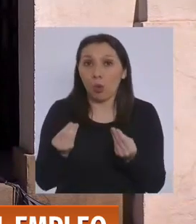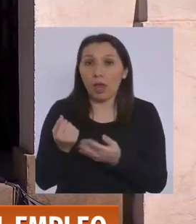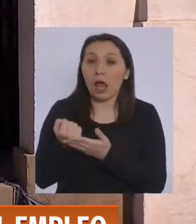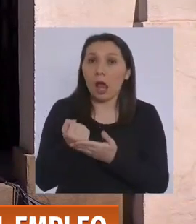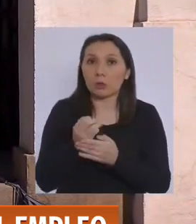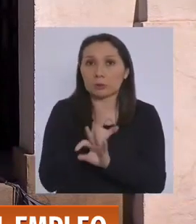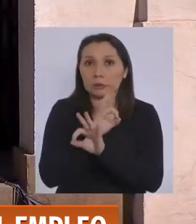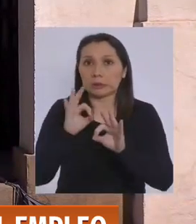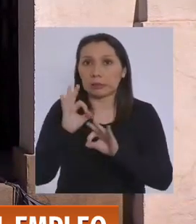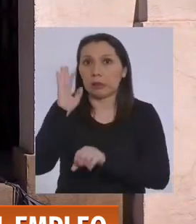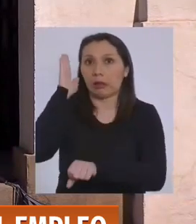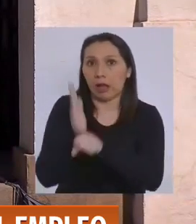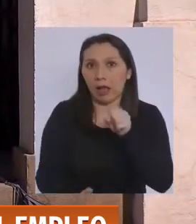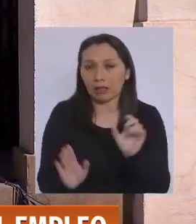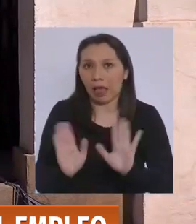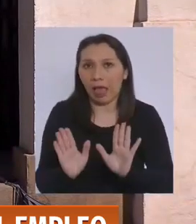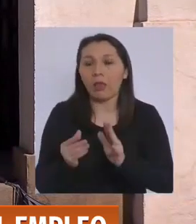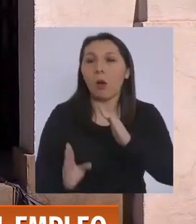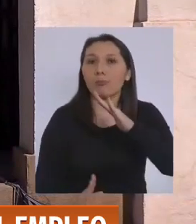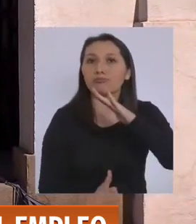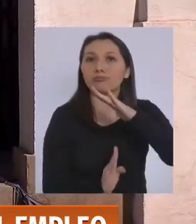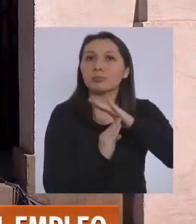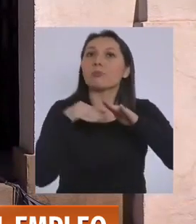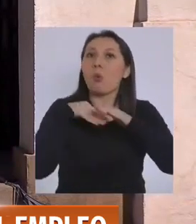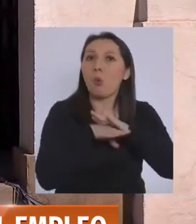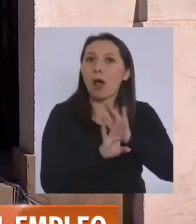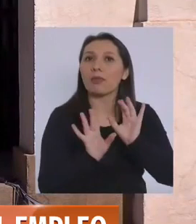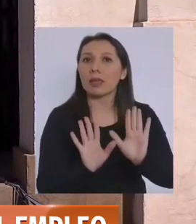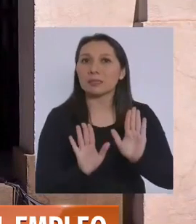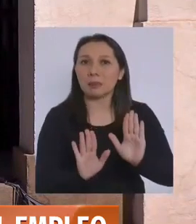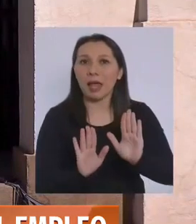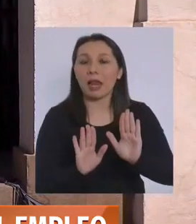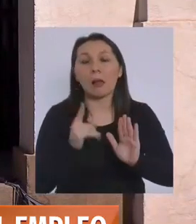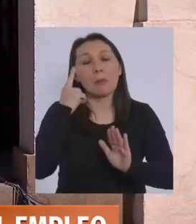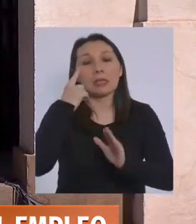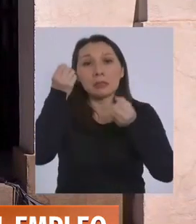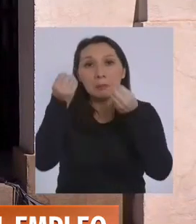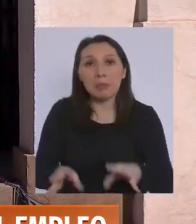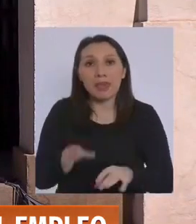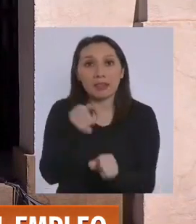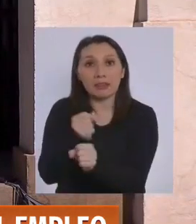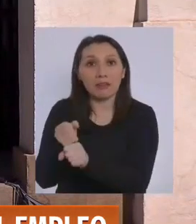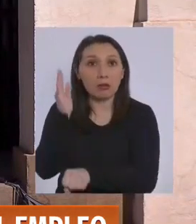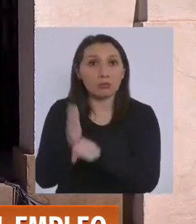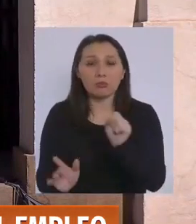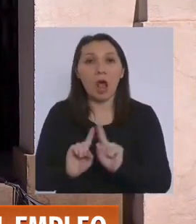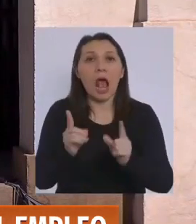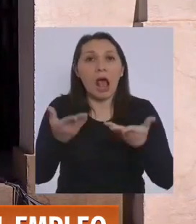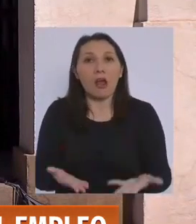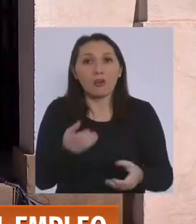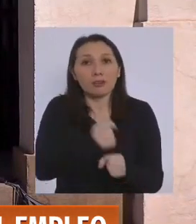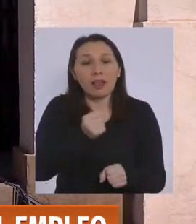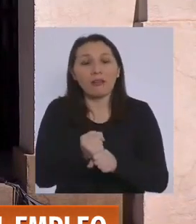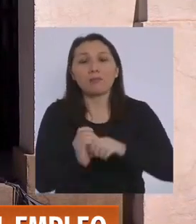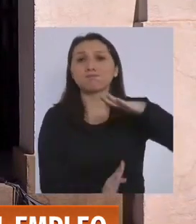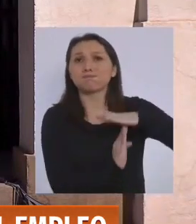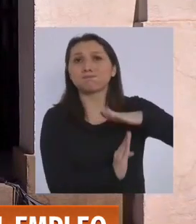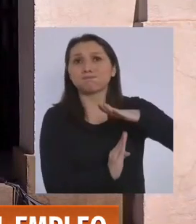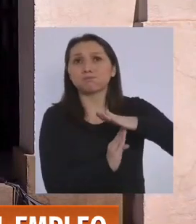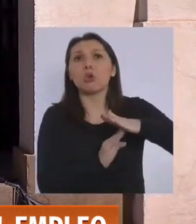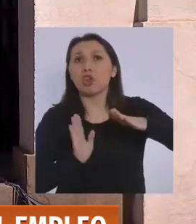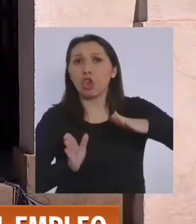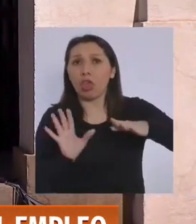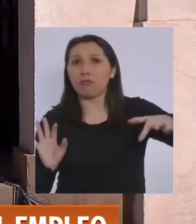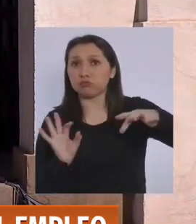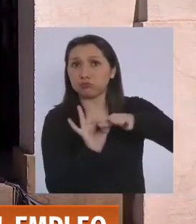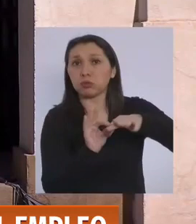para impedir, como lo dijimos en su minuto, que el vínculo contractual se perdiera. Hoy día son trabajadores y trabajadoras que siguen con su